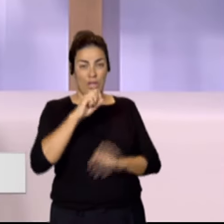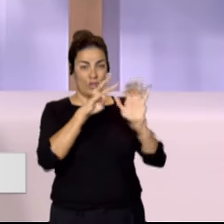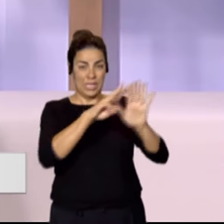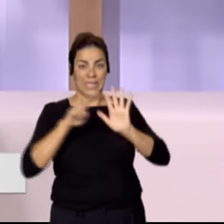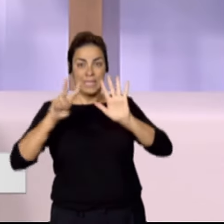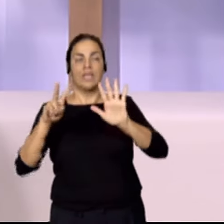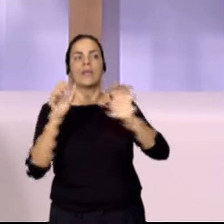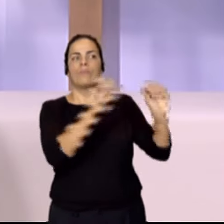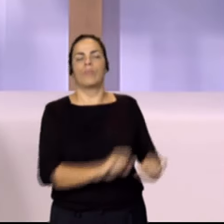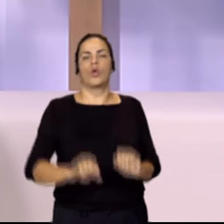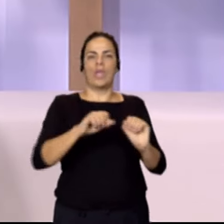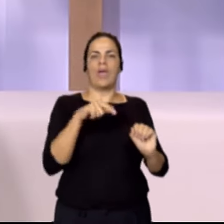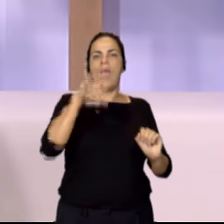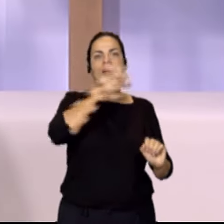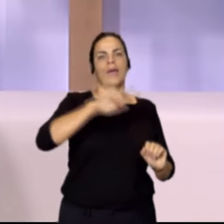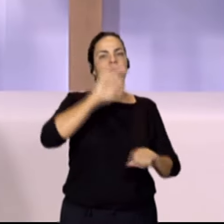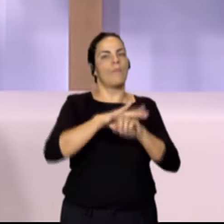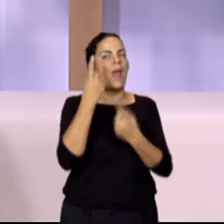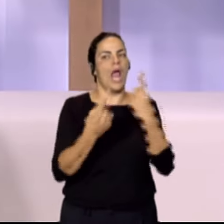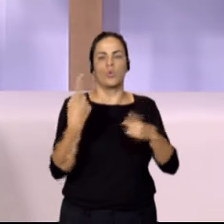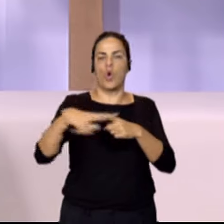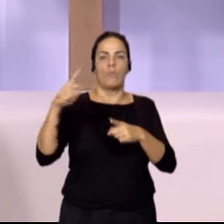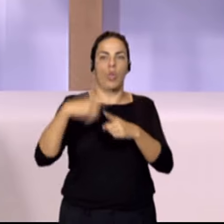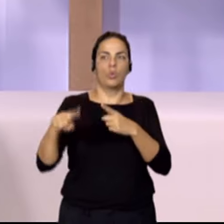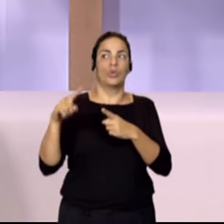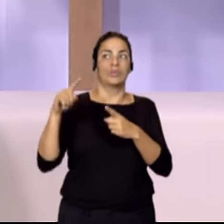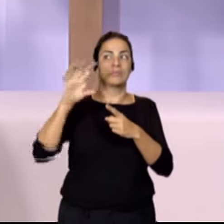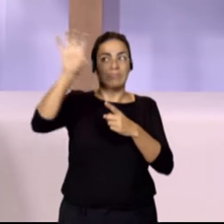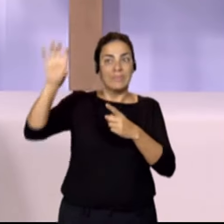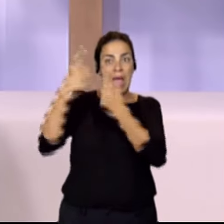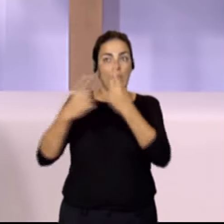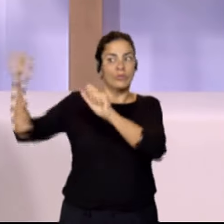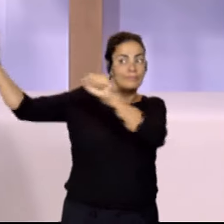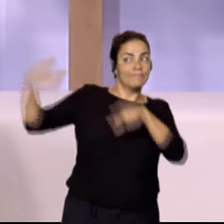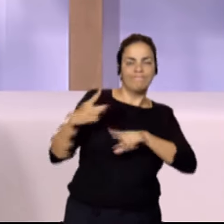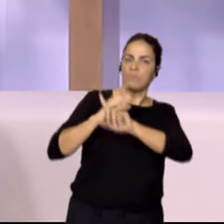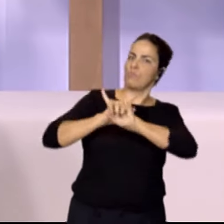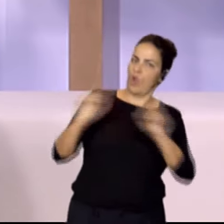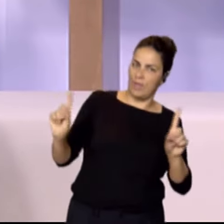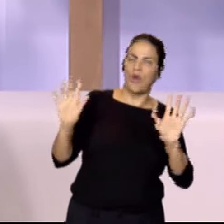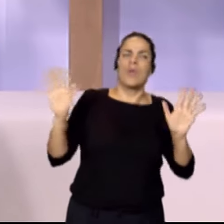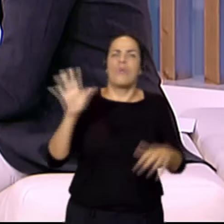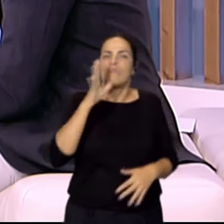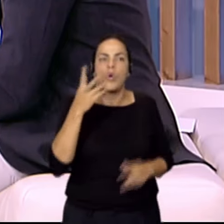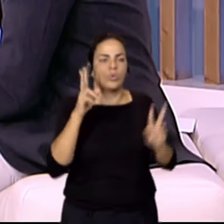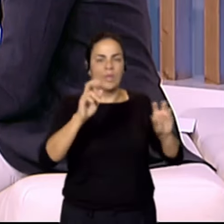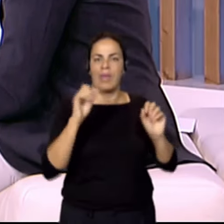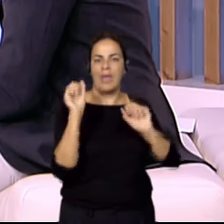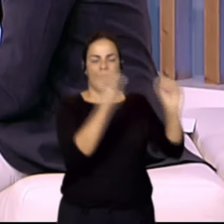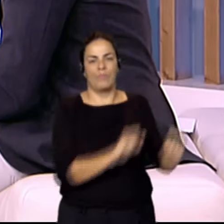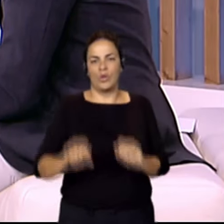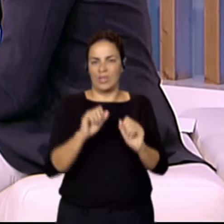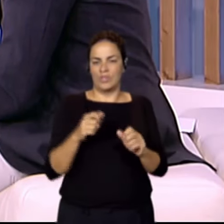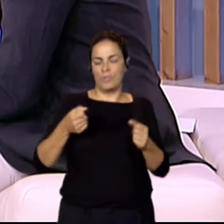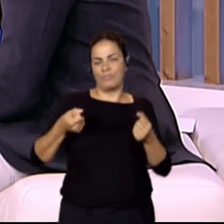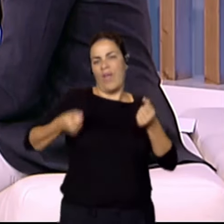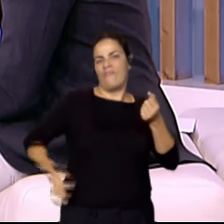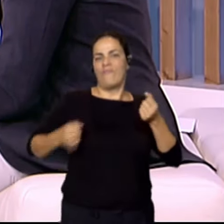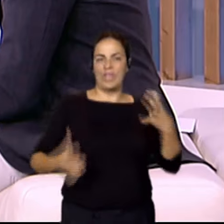importación de ciertos productos de de ciertos orígenes pero por una cuestión de protección fitosanitaria para nuestra agricultura